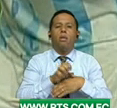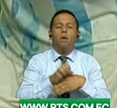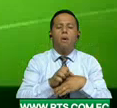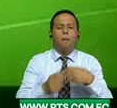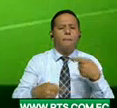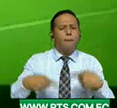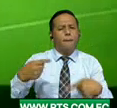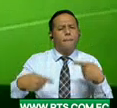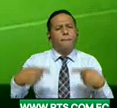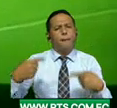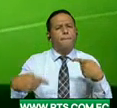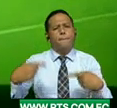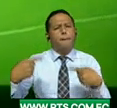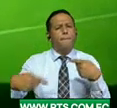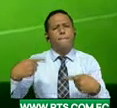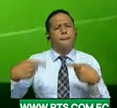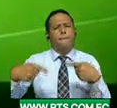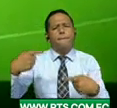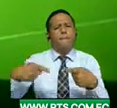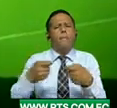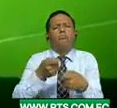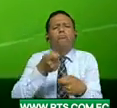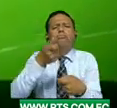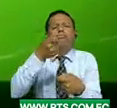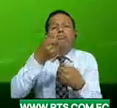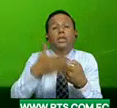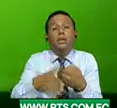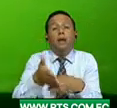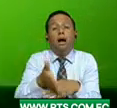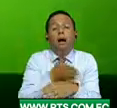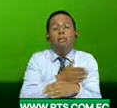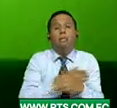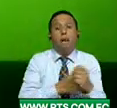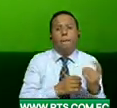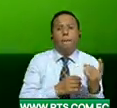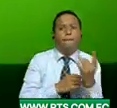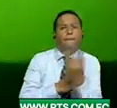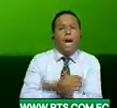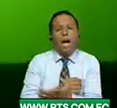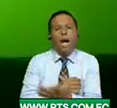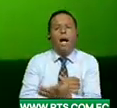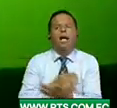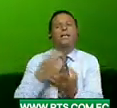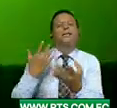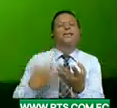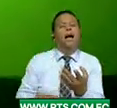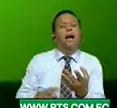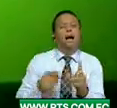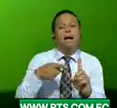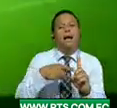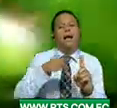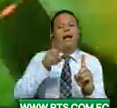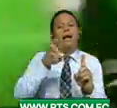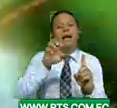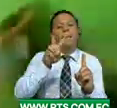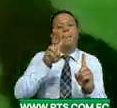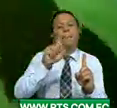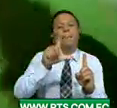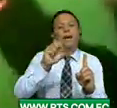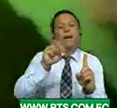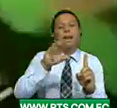Argentina aguantó. Antes que finalice el partido, falta penal a favor de Ecuador. Va al cobro Enner Valencia.